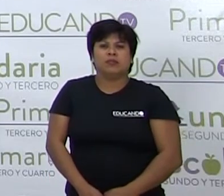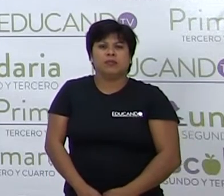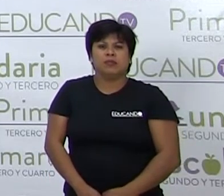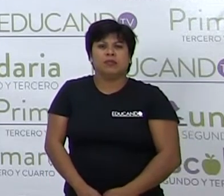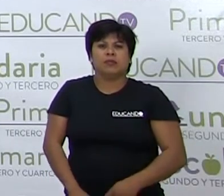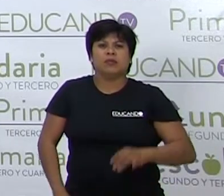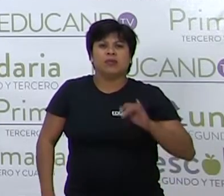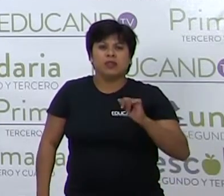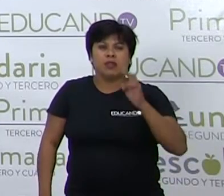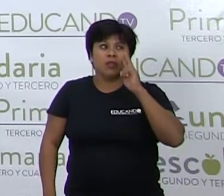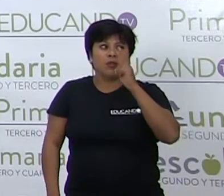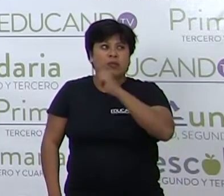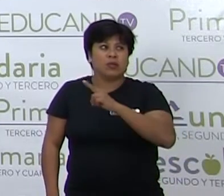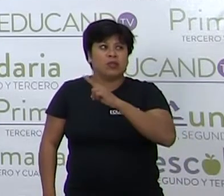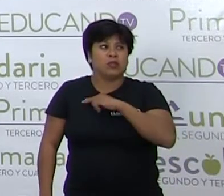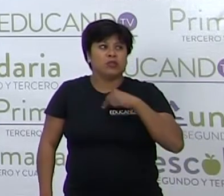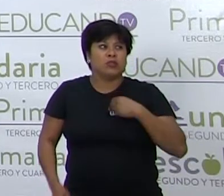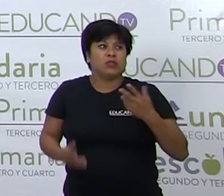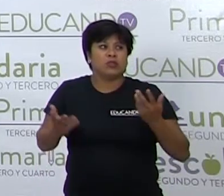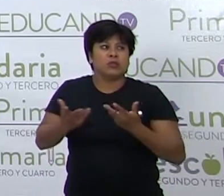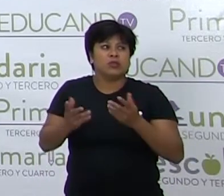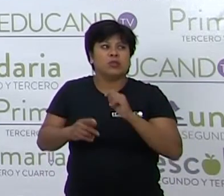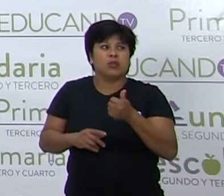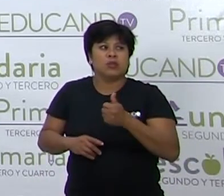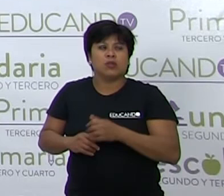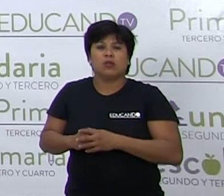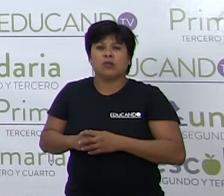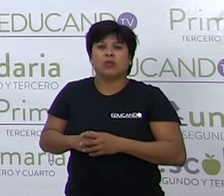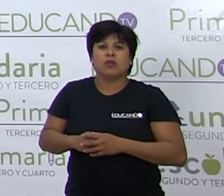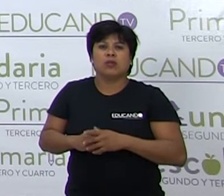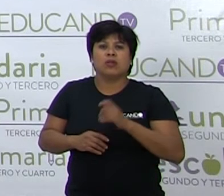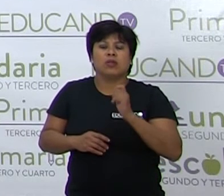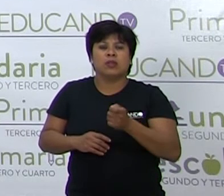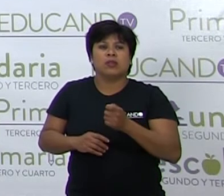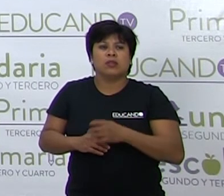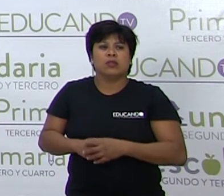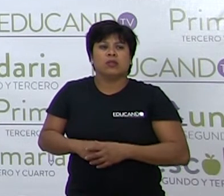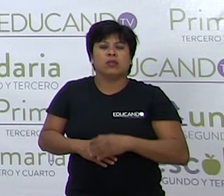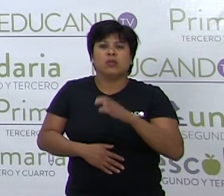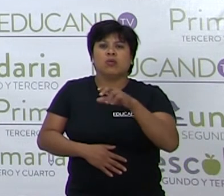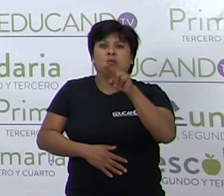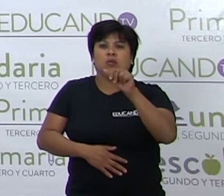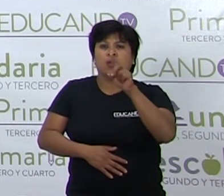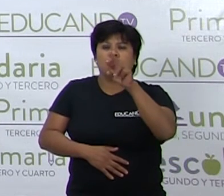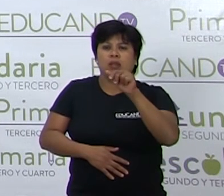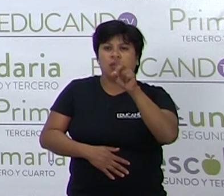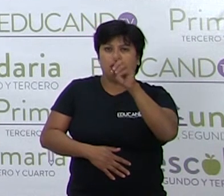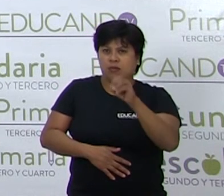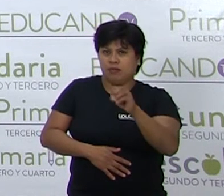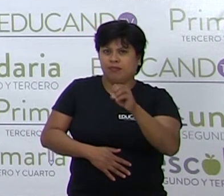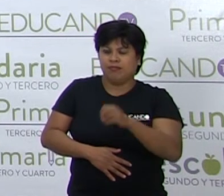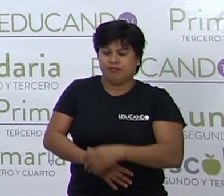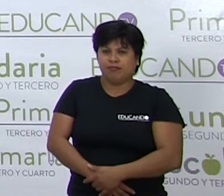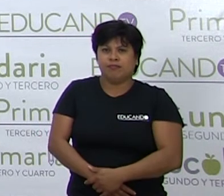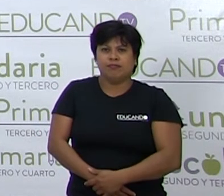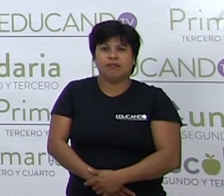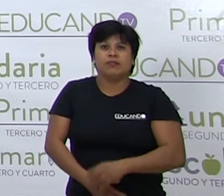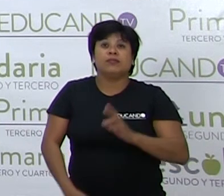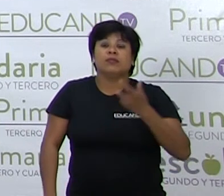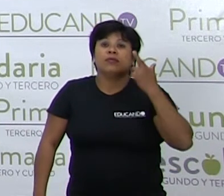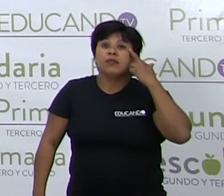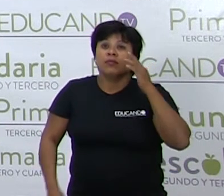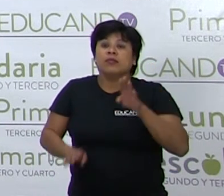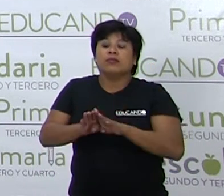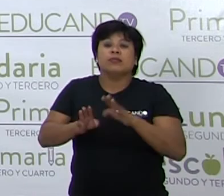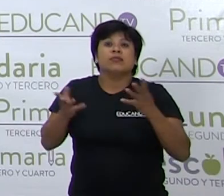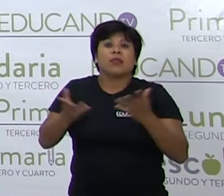si no estás hemos formado otra figura geométrica que es un cuadrado recuerdas cómo